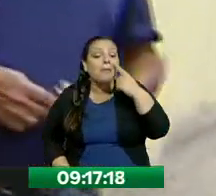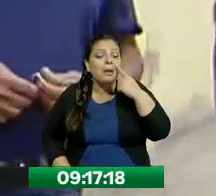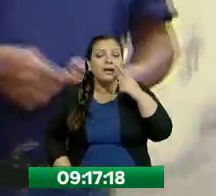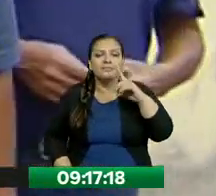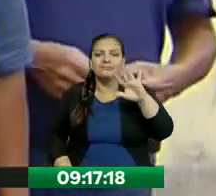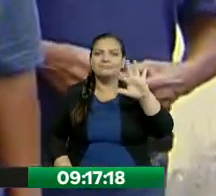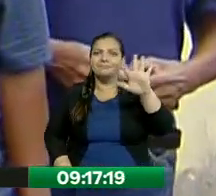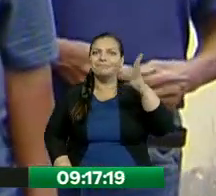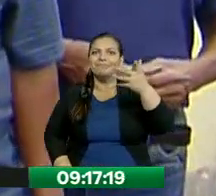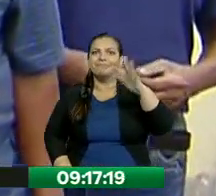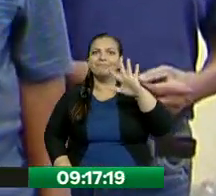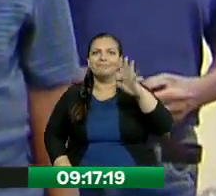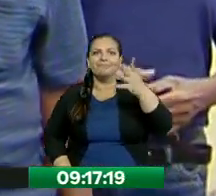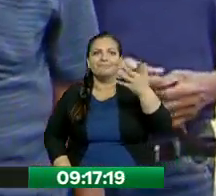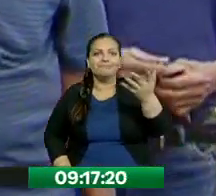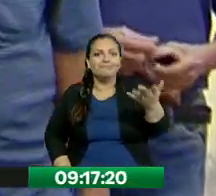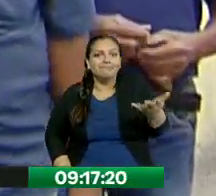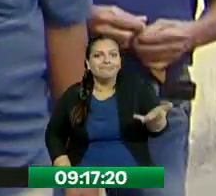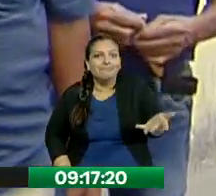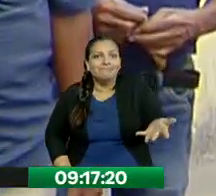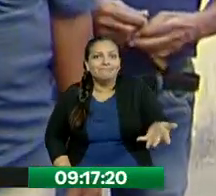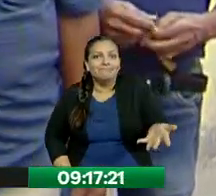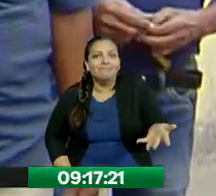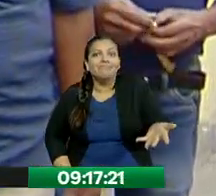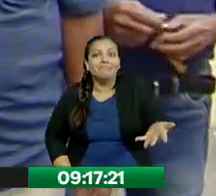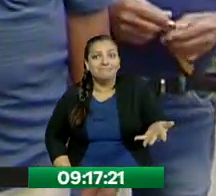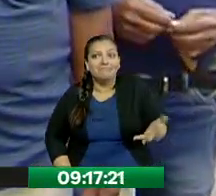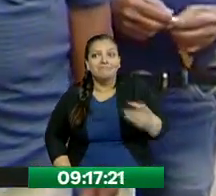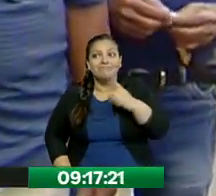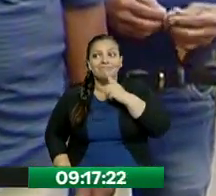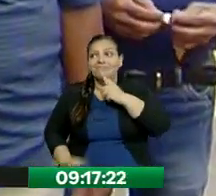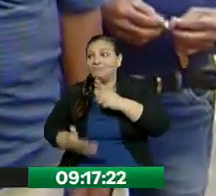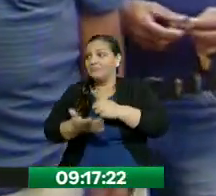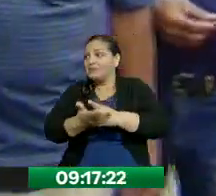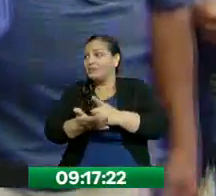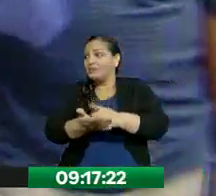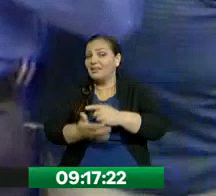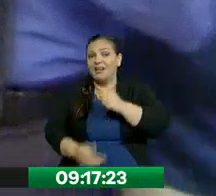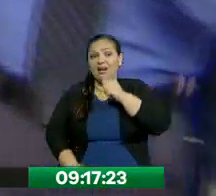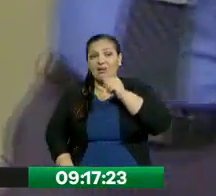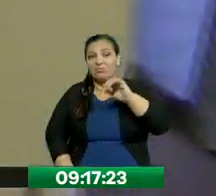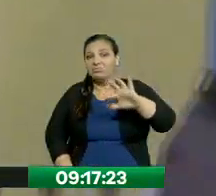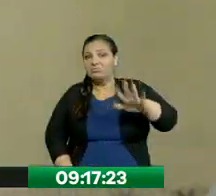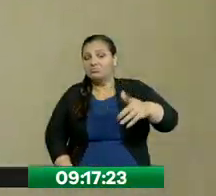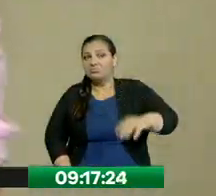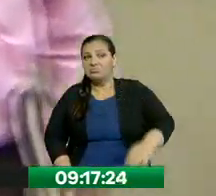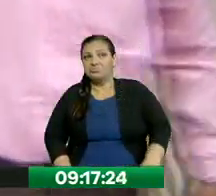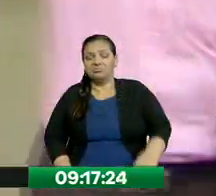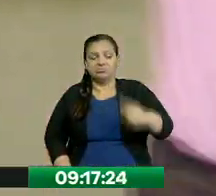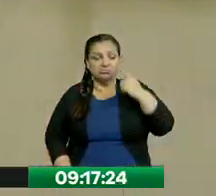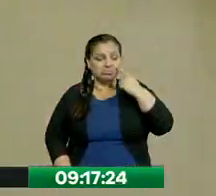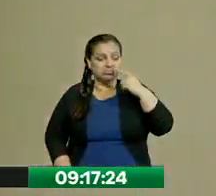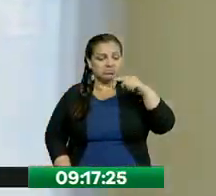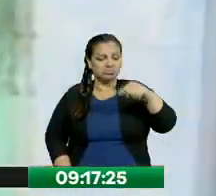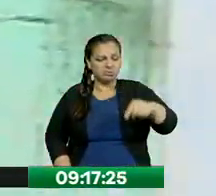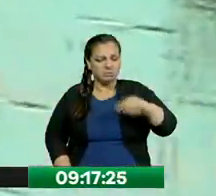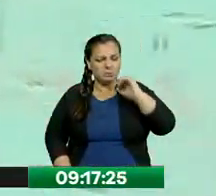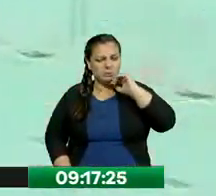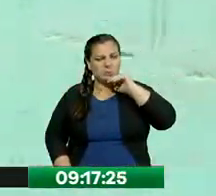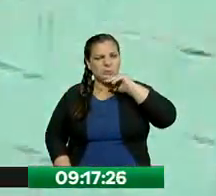Y lamentablemente, como hemos logrado constatar, ese líquido que está saliendo a través de sus tuberías,